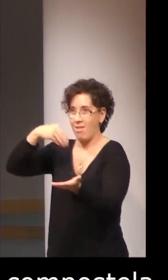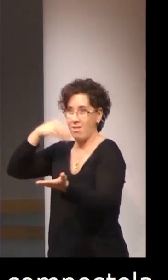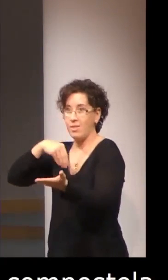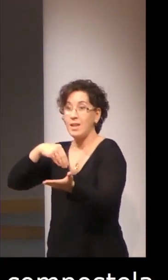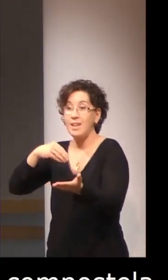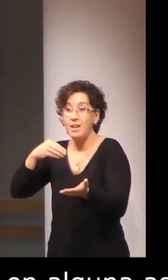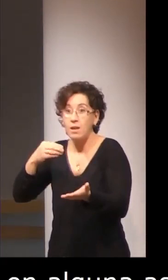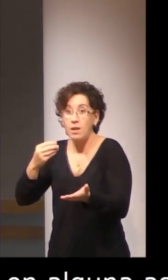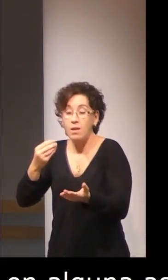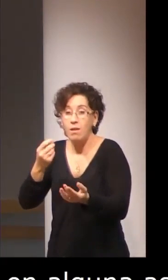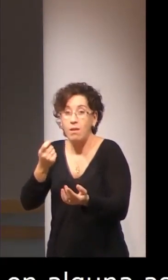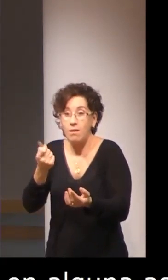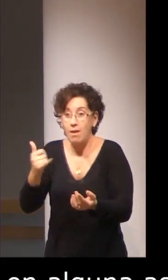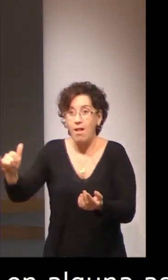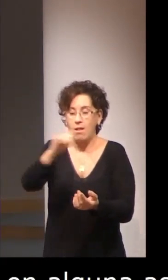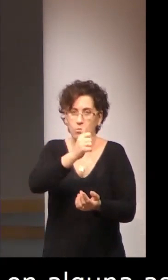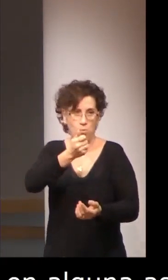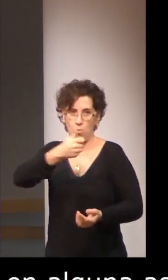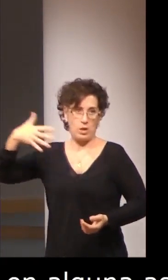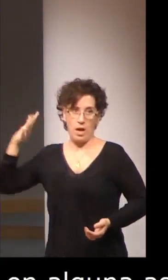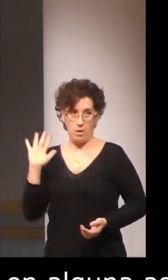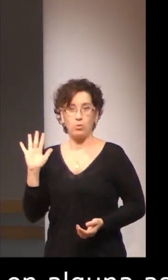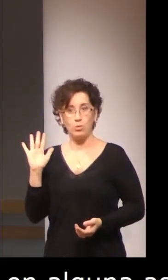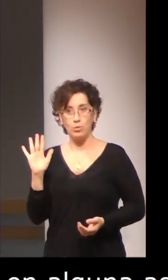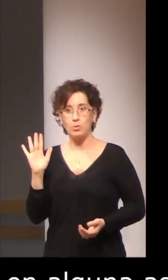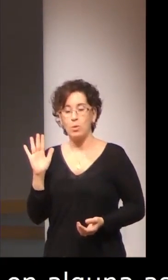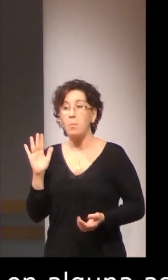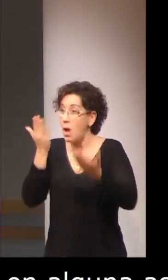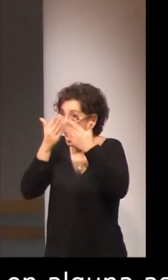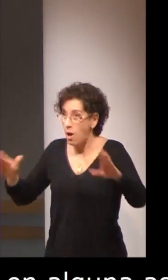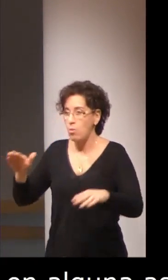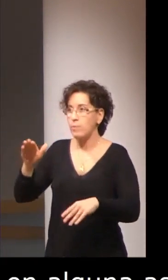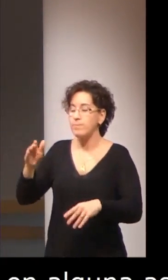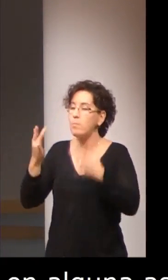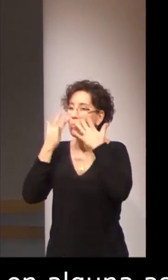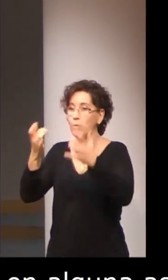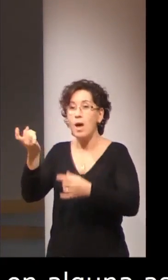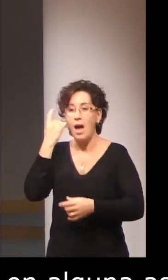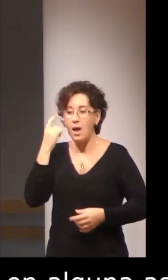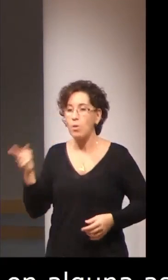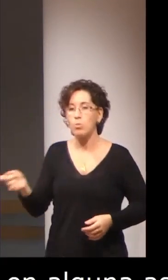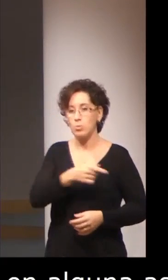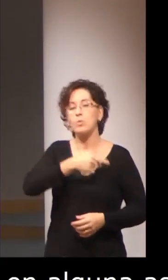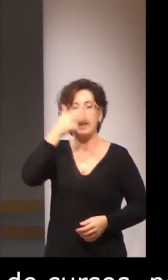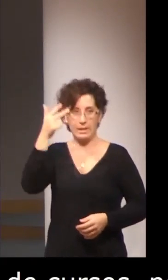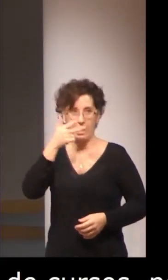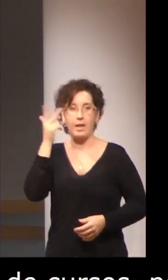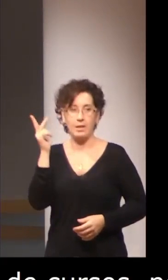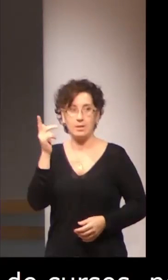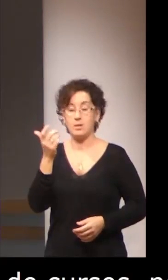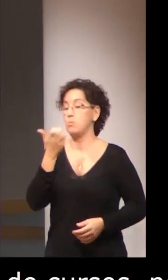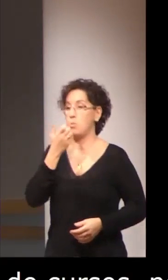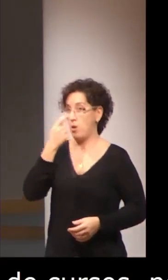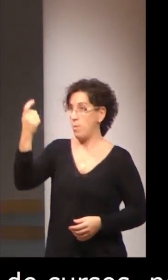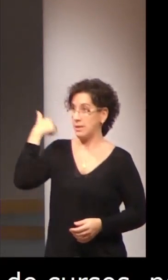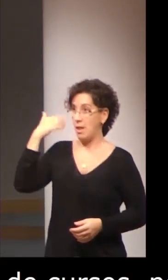resultan muy caros para los estudiantes Pero el interés está el interés en el alumnado está el año pasado por ejemplo en verano